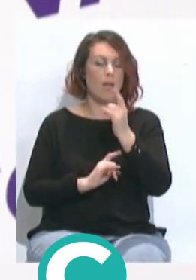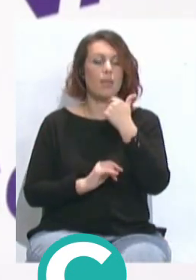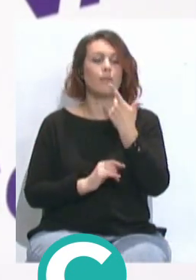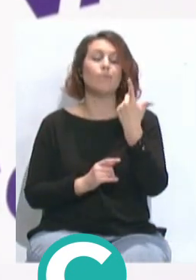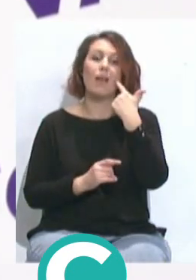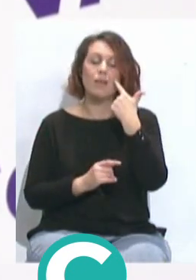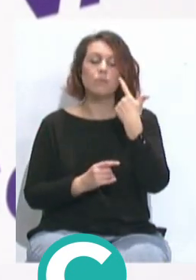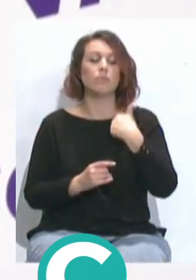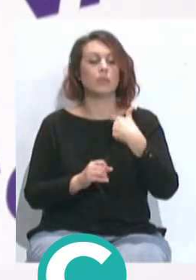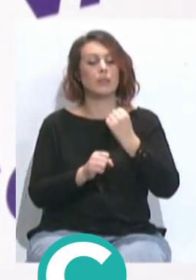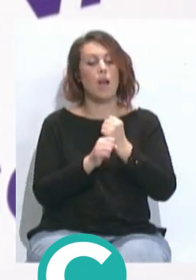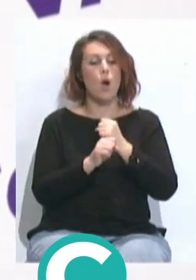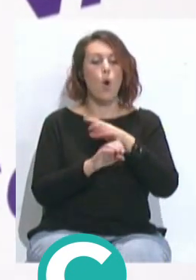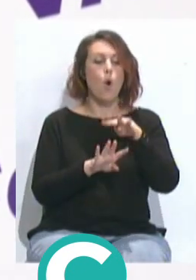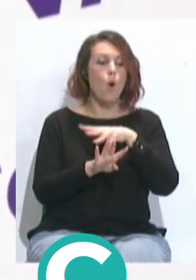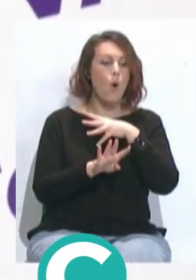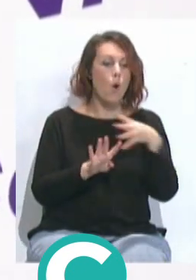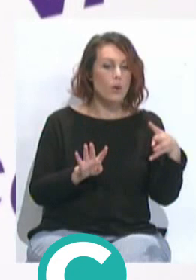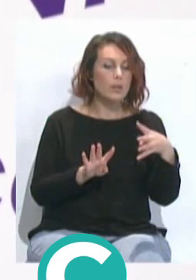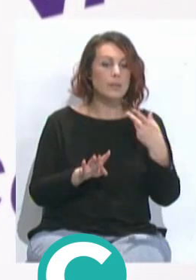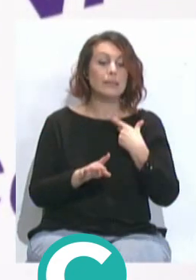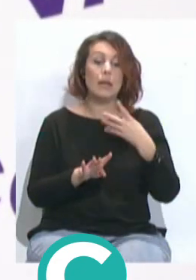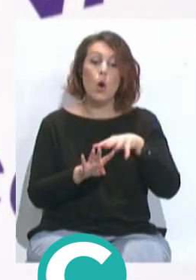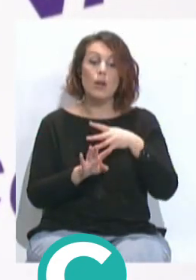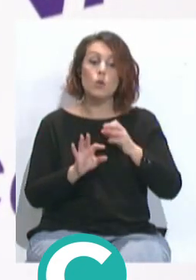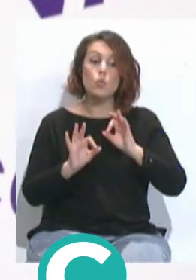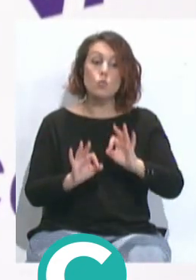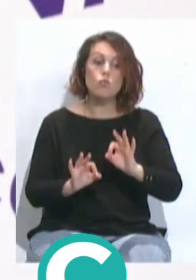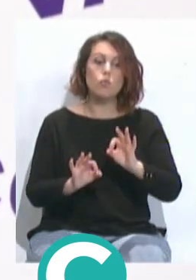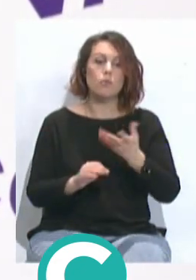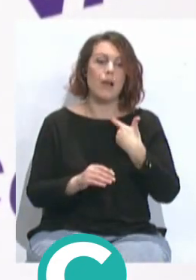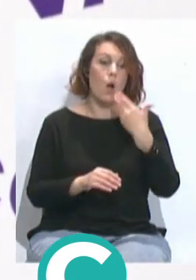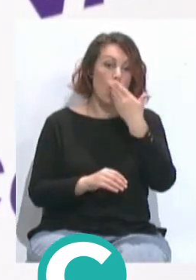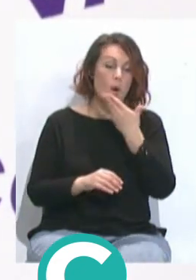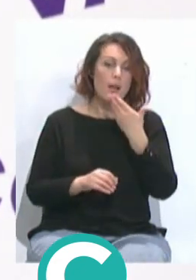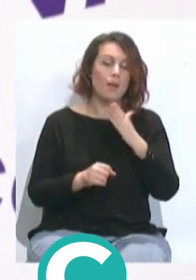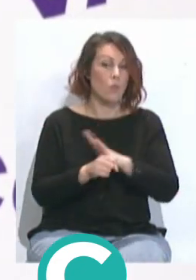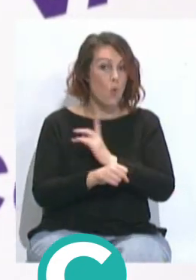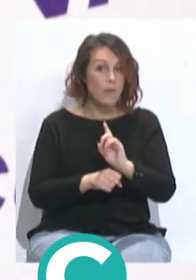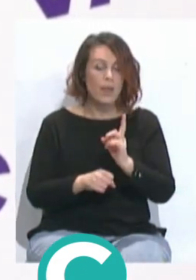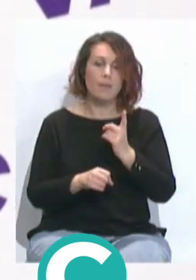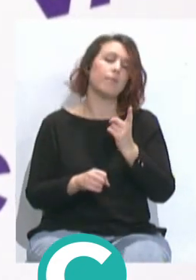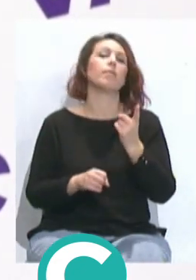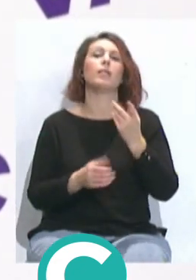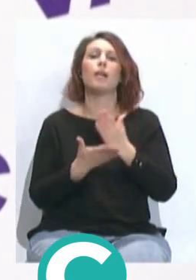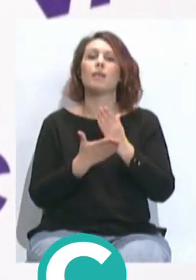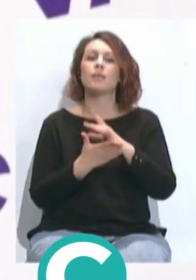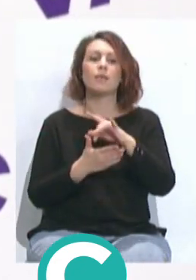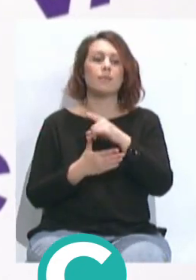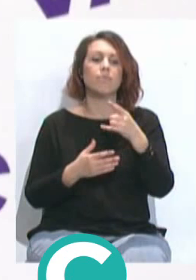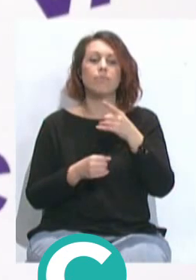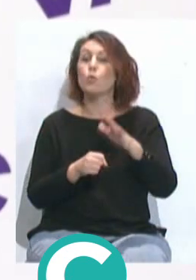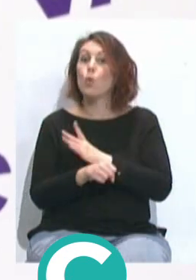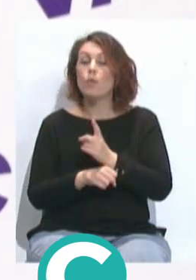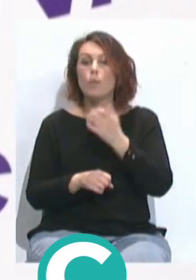mire usted, yo trabajo de estas horas a estas horas y esas horas no las cubre mi escuela, no las cubre las clases extraescolares,